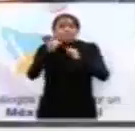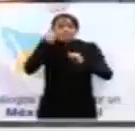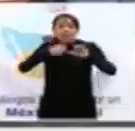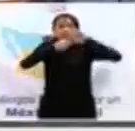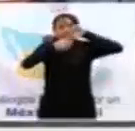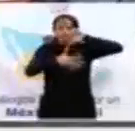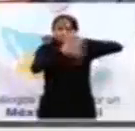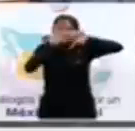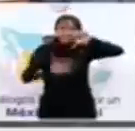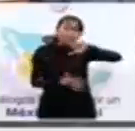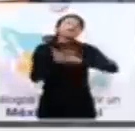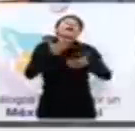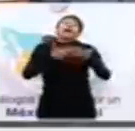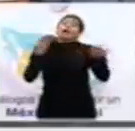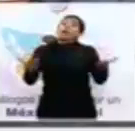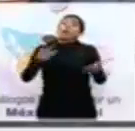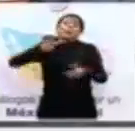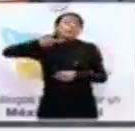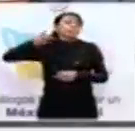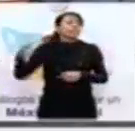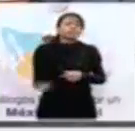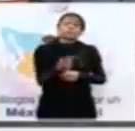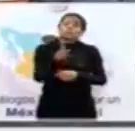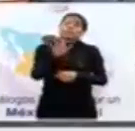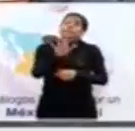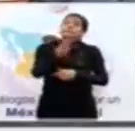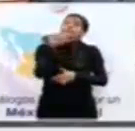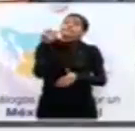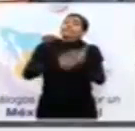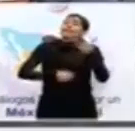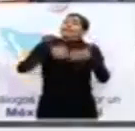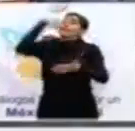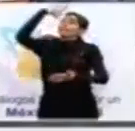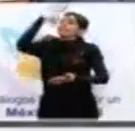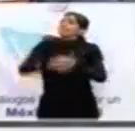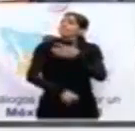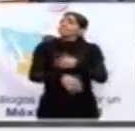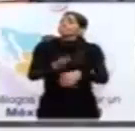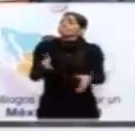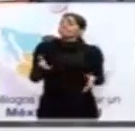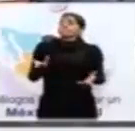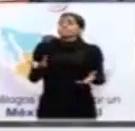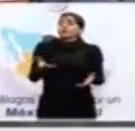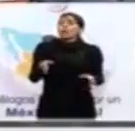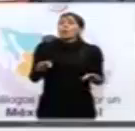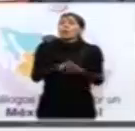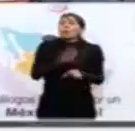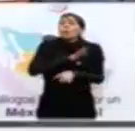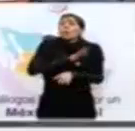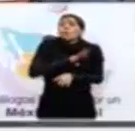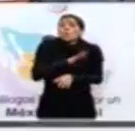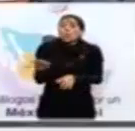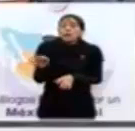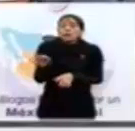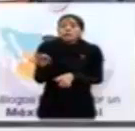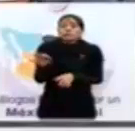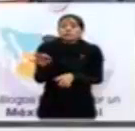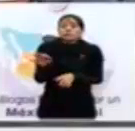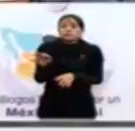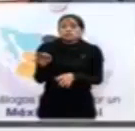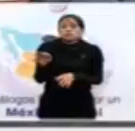pregunta de fondo que tenemos que hacernos, y es cómo lograr mejorar nuestra capacidad